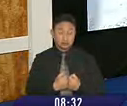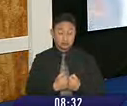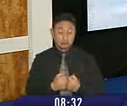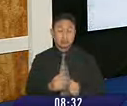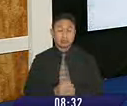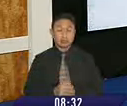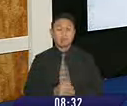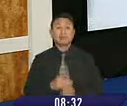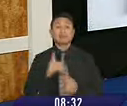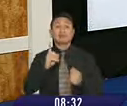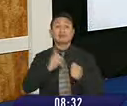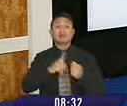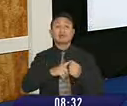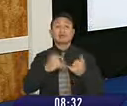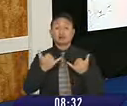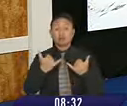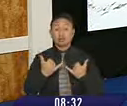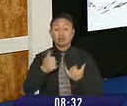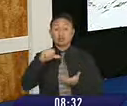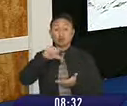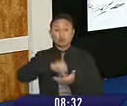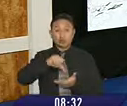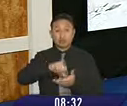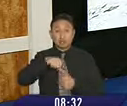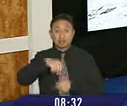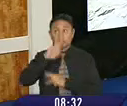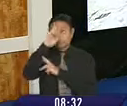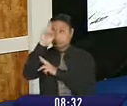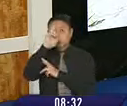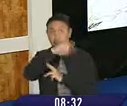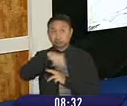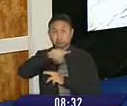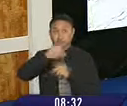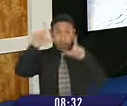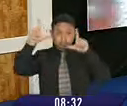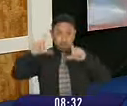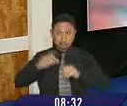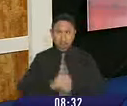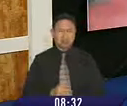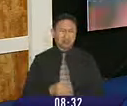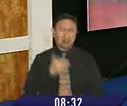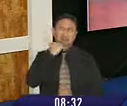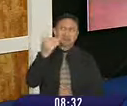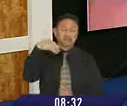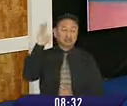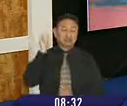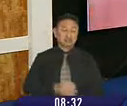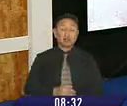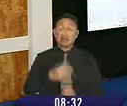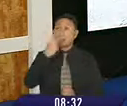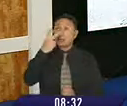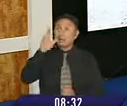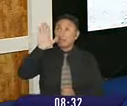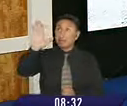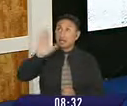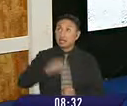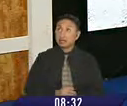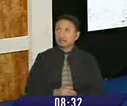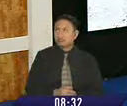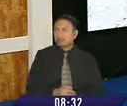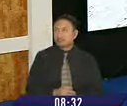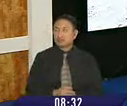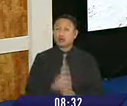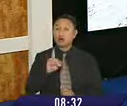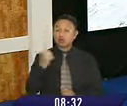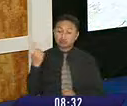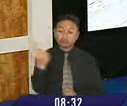porque Quito es una de las ciudades donde menos se respeta la señalización. Uno ve el letrero, pare, no dé la vuelta